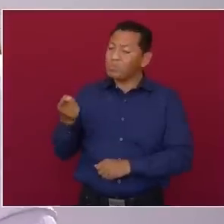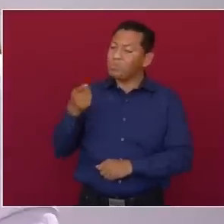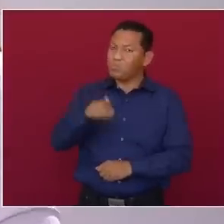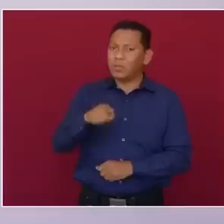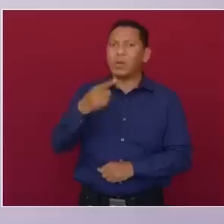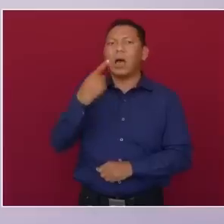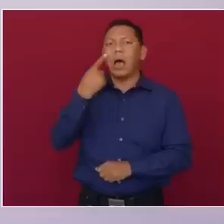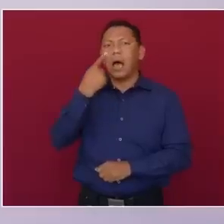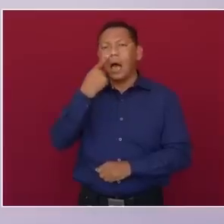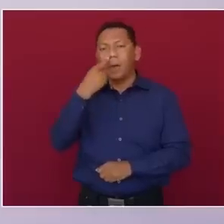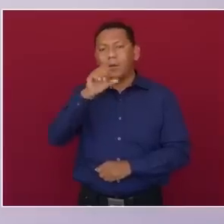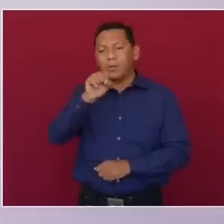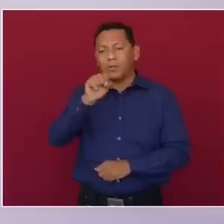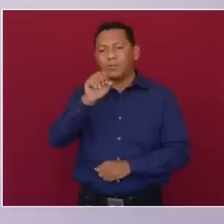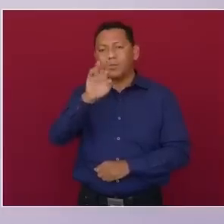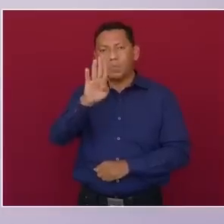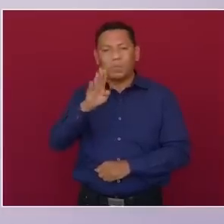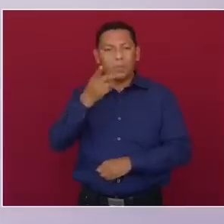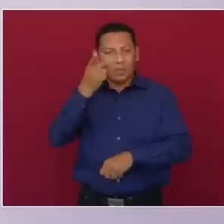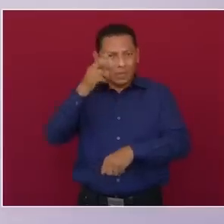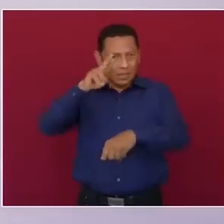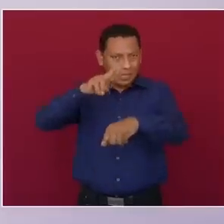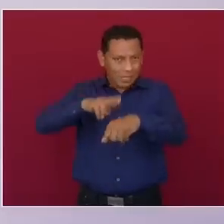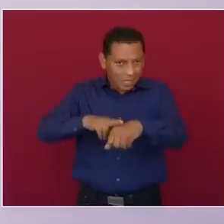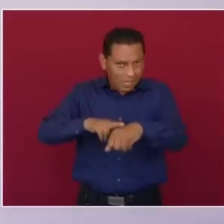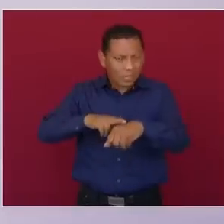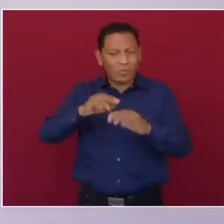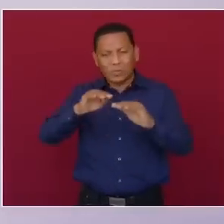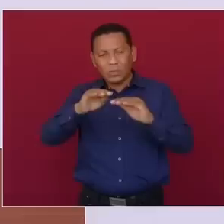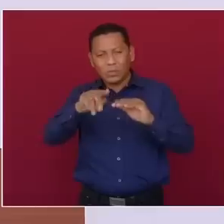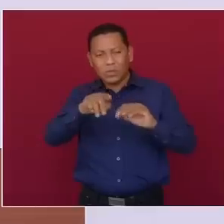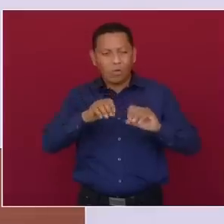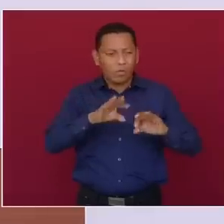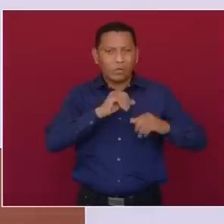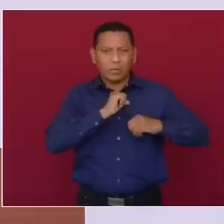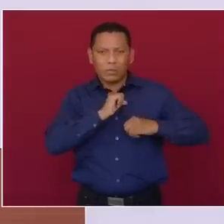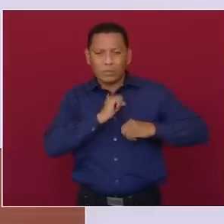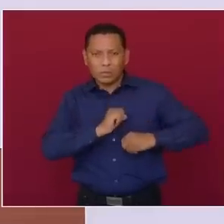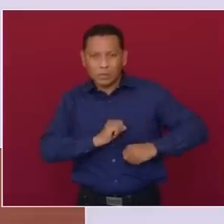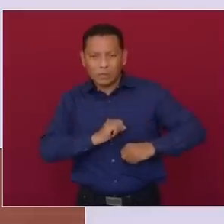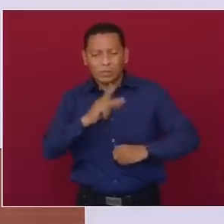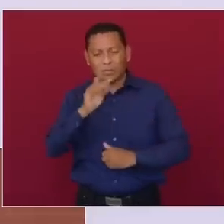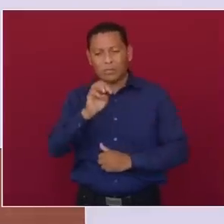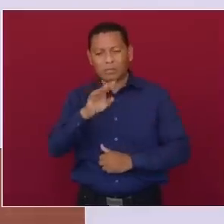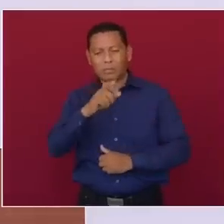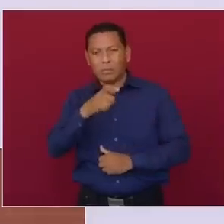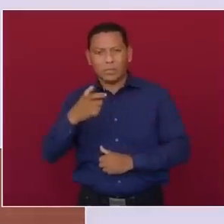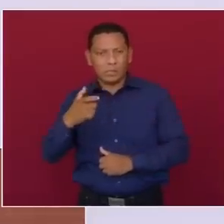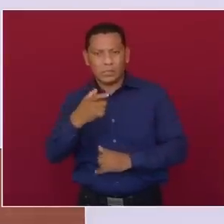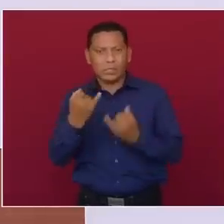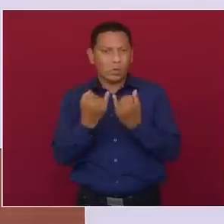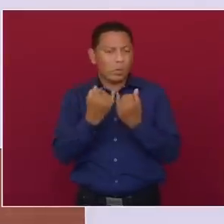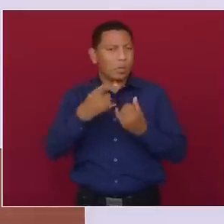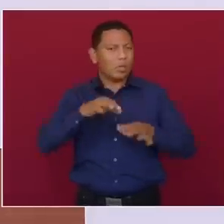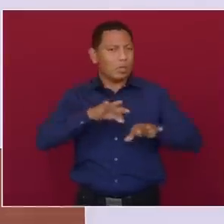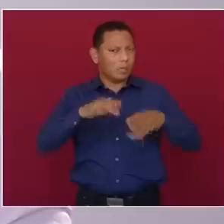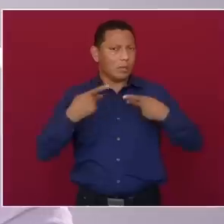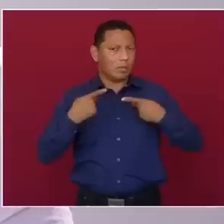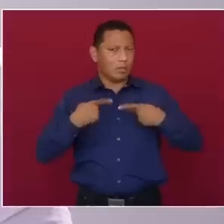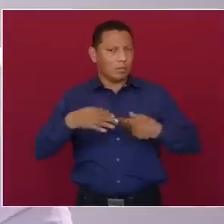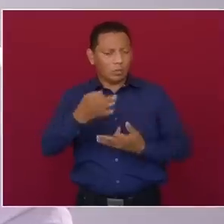toda la subdirección de proyectos de Pemex, todo el Instituto Mexicano del Petróleo y los técnicos de la Secretaría de